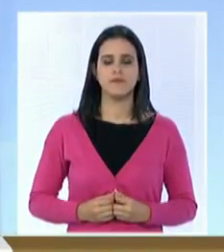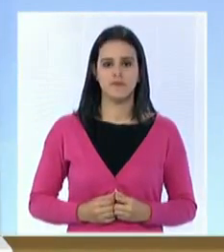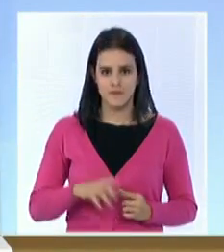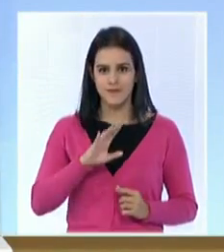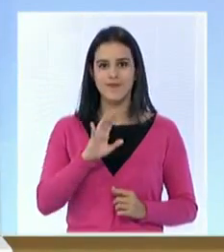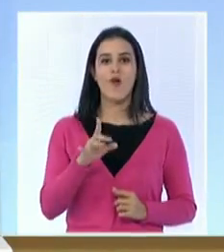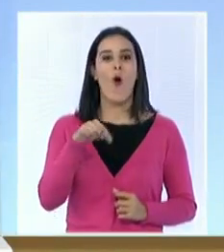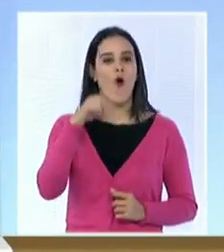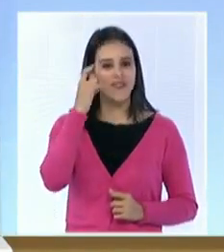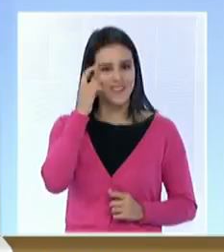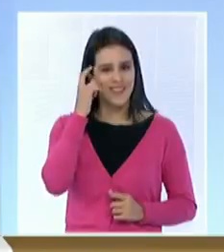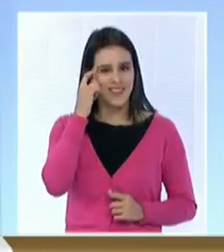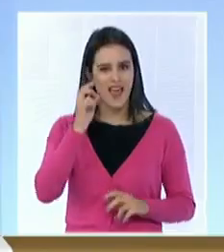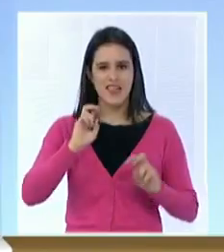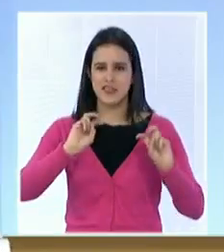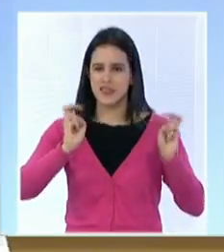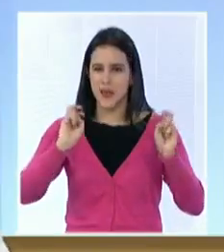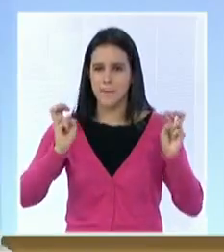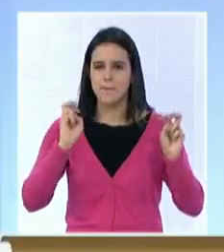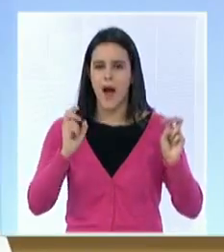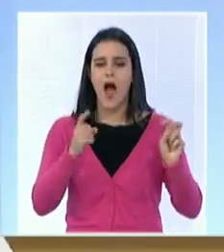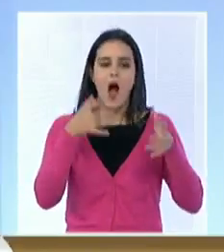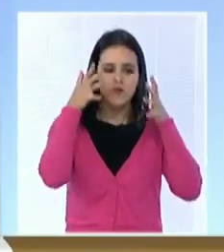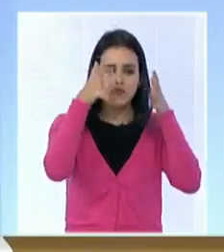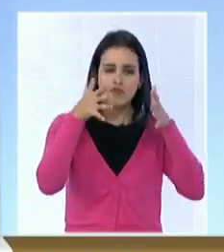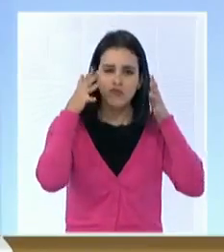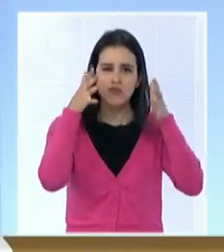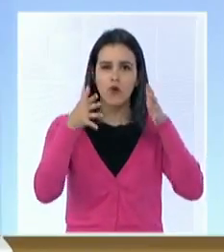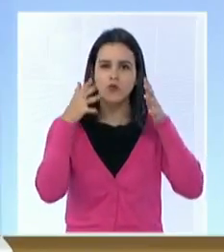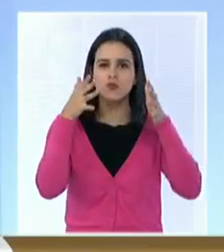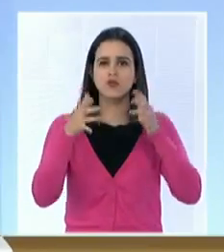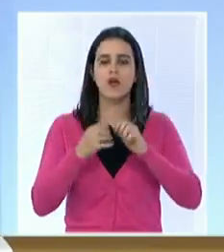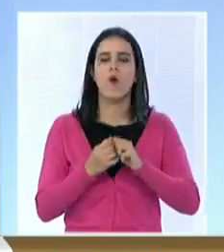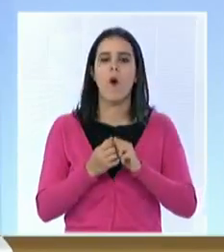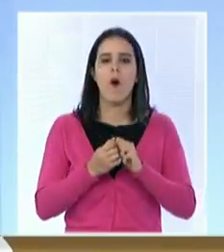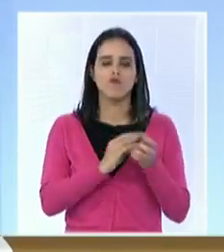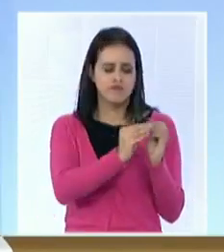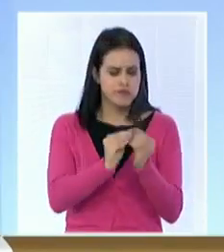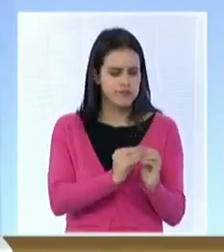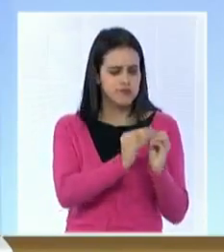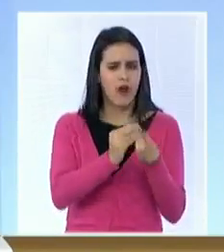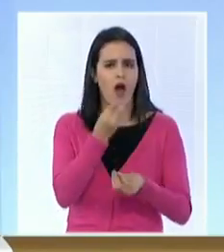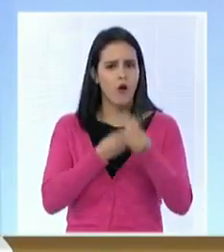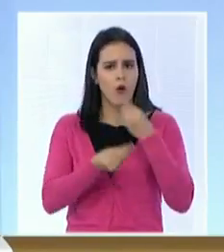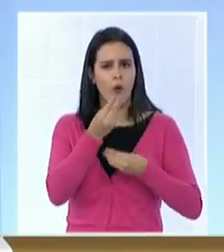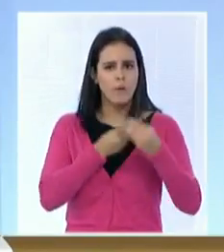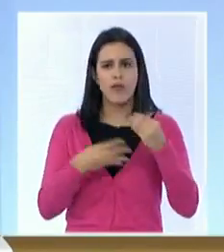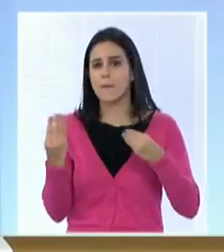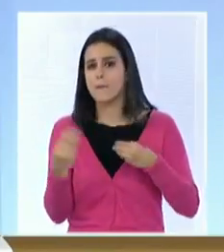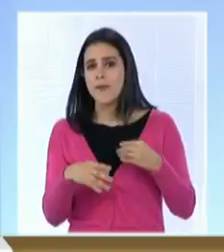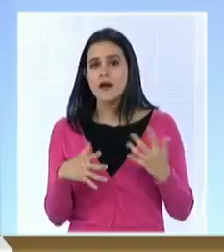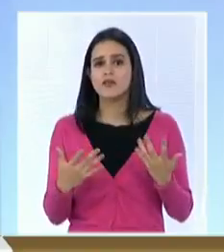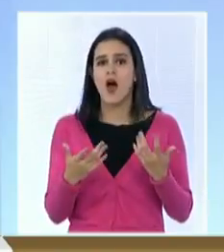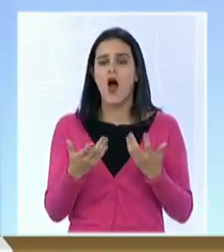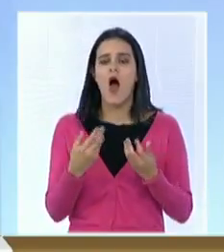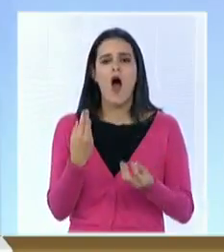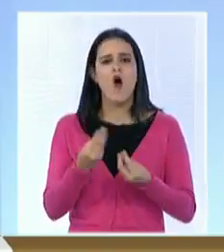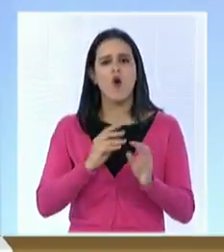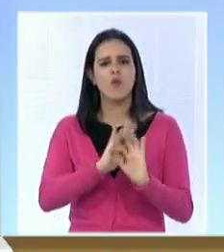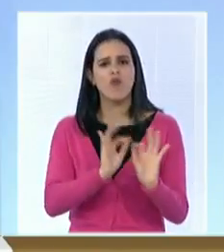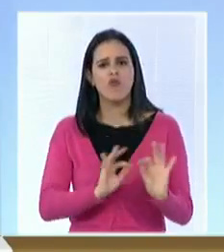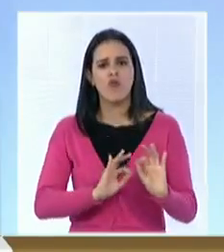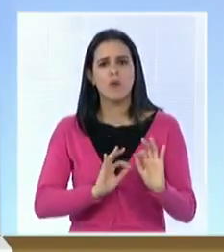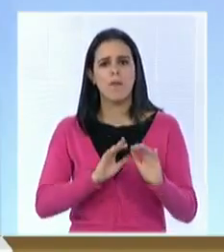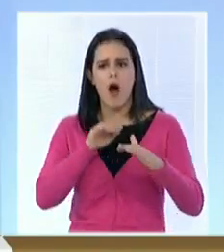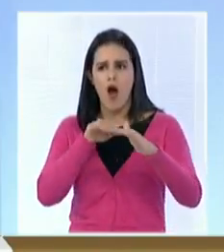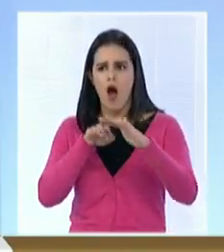Así es, el día de hoy estamos dedicados para darle recomendaciones para la manipulación de alimentos, además de cómo congelar y descongelar de